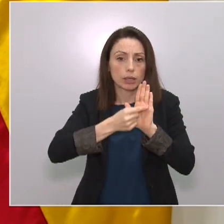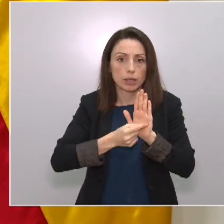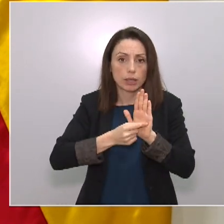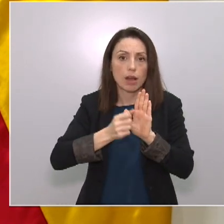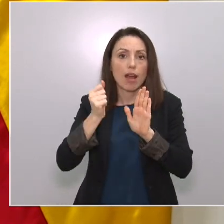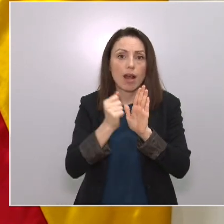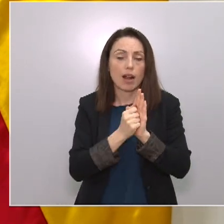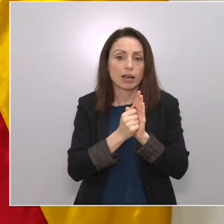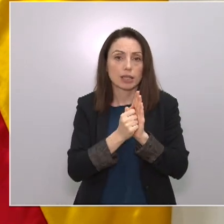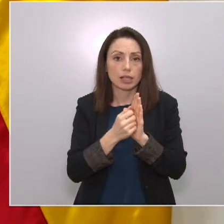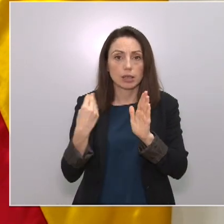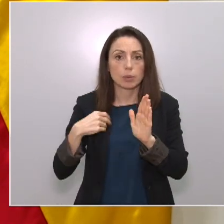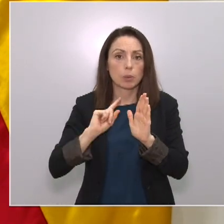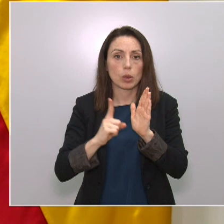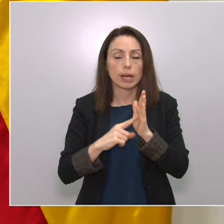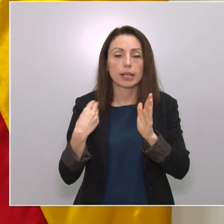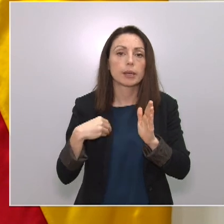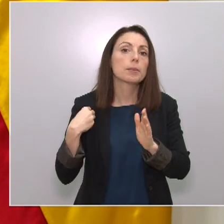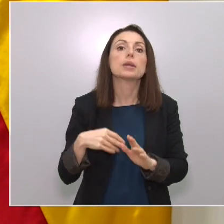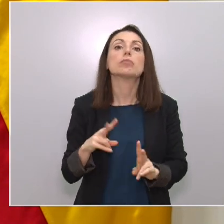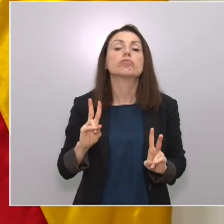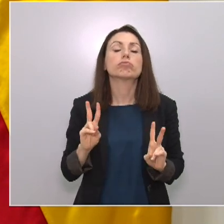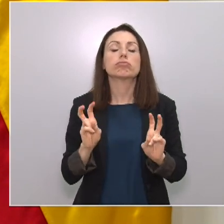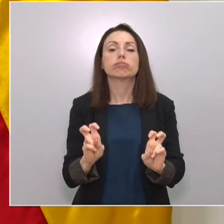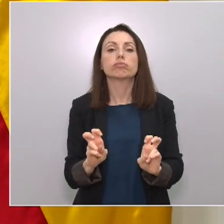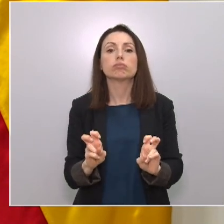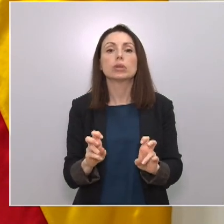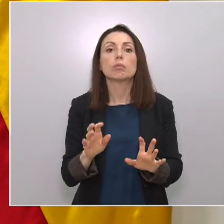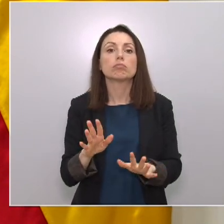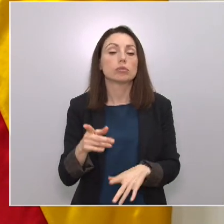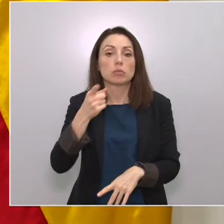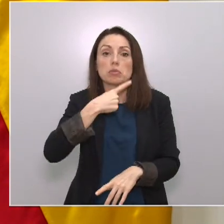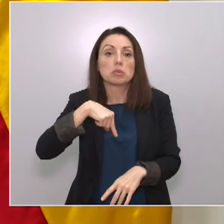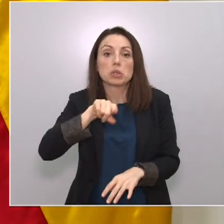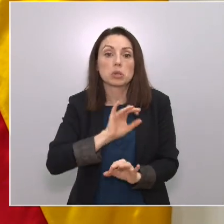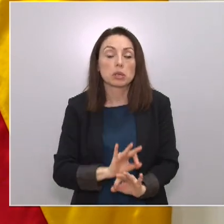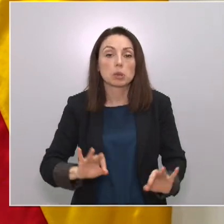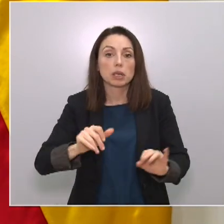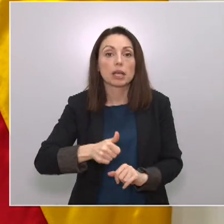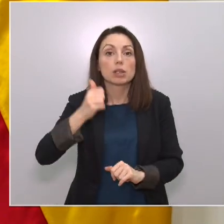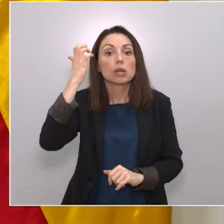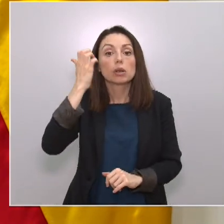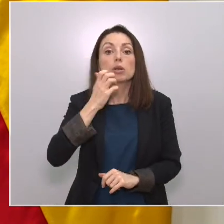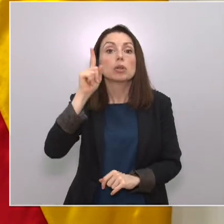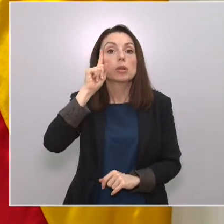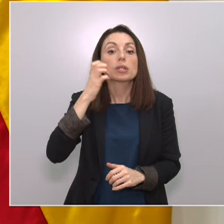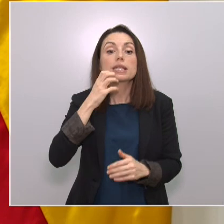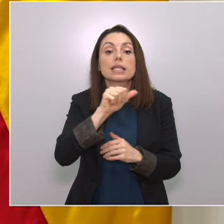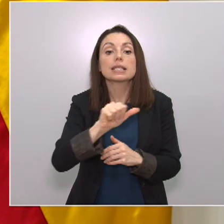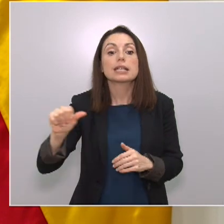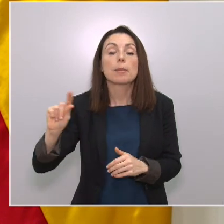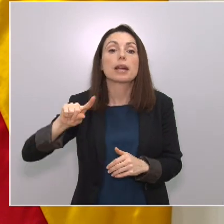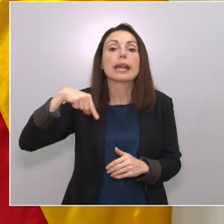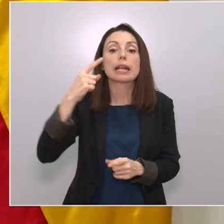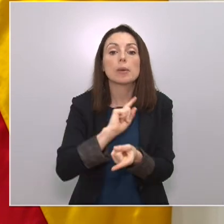artículos anteriores de la misma ley. Pero bueno, en principio, por ahora no sabemos nada más. No sé si de aquí a la semana que viene volverán a cambiar el tema,